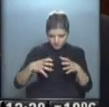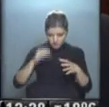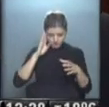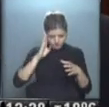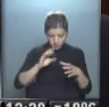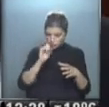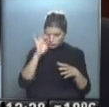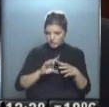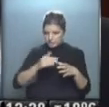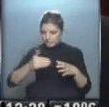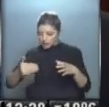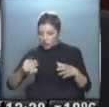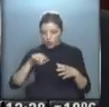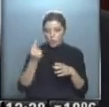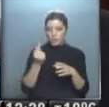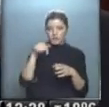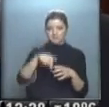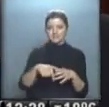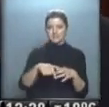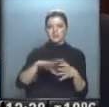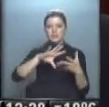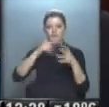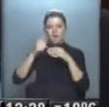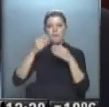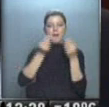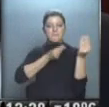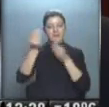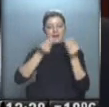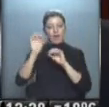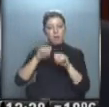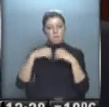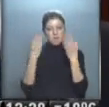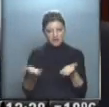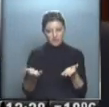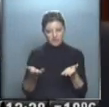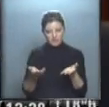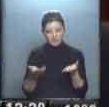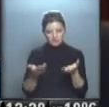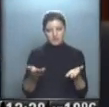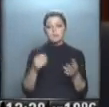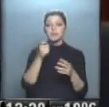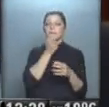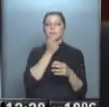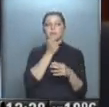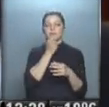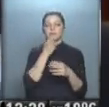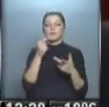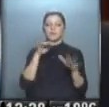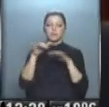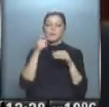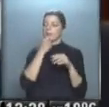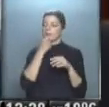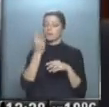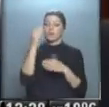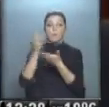eficiencia en la prestación del servicio que da, tener más penetración de mercado en el territorio que da. Hay una cuestión, también sería ilógico pedirle